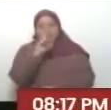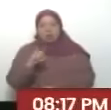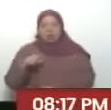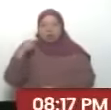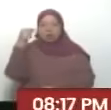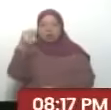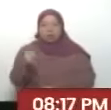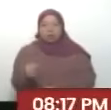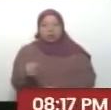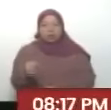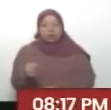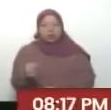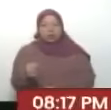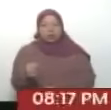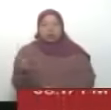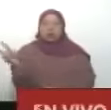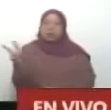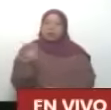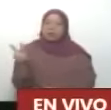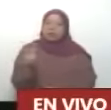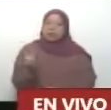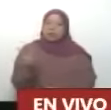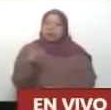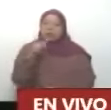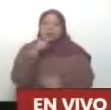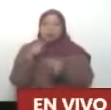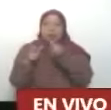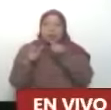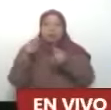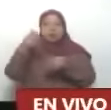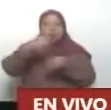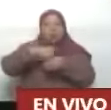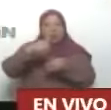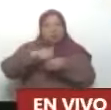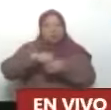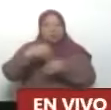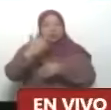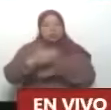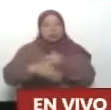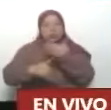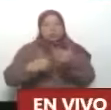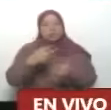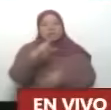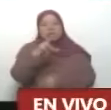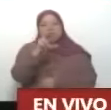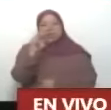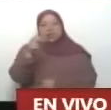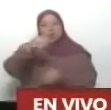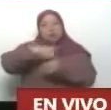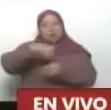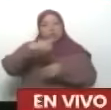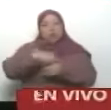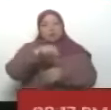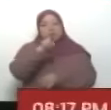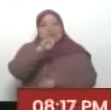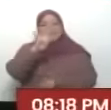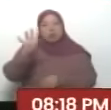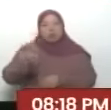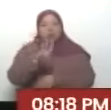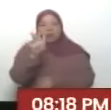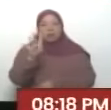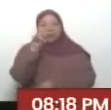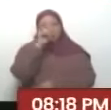después. Venezuela ha venido de referéndum en referéndum, elecciones en elecciones, 30 elecciones en 24 años, récord mundial.